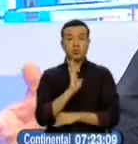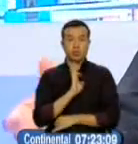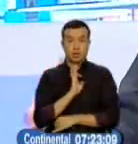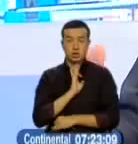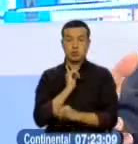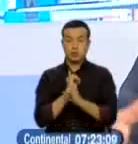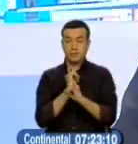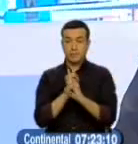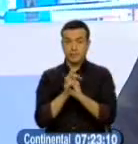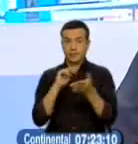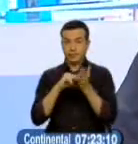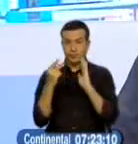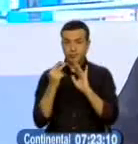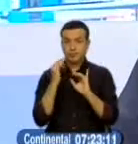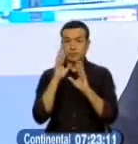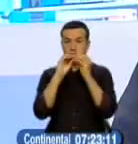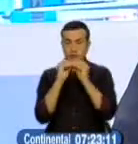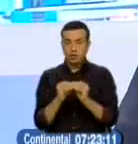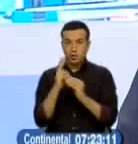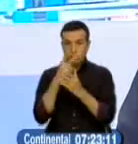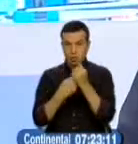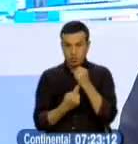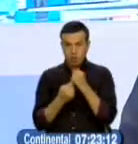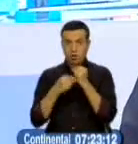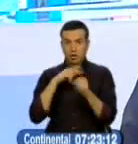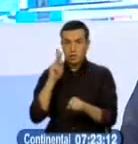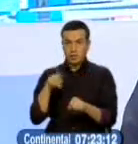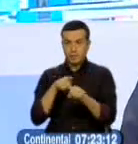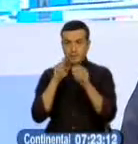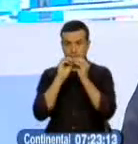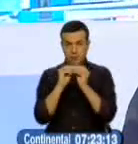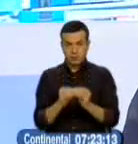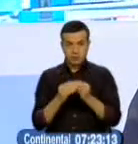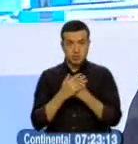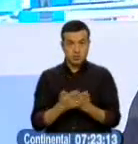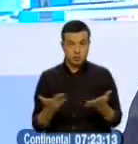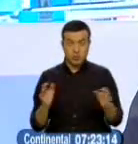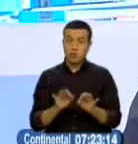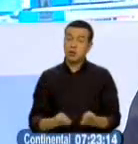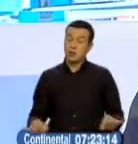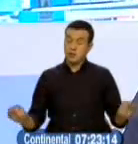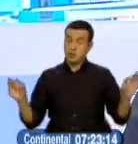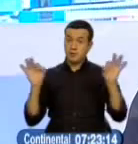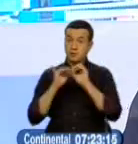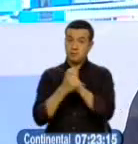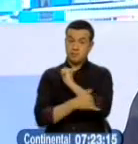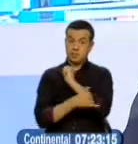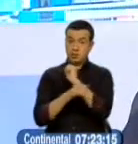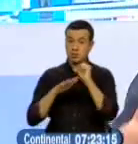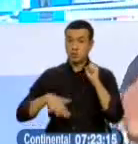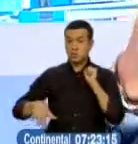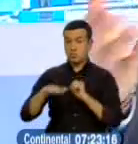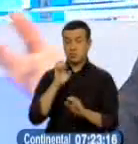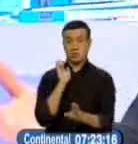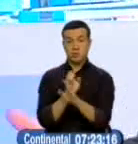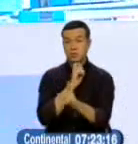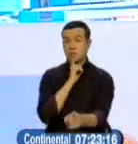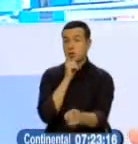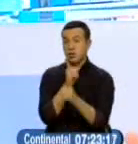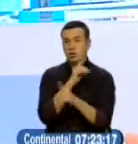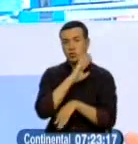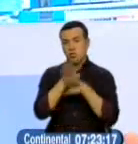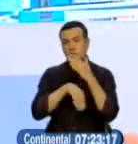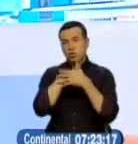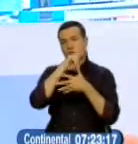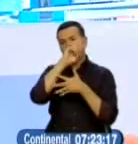dual, ese nivel profesionalizante de la formación que es fundamental en un país como el Ecuador, justamente por todos los